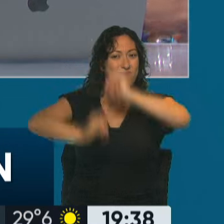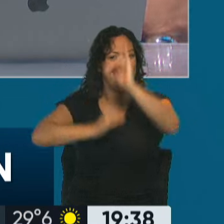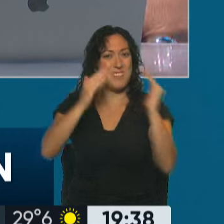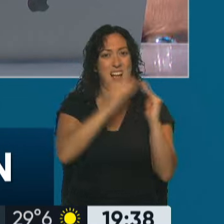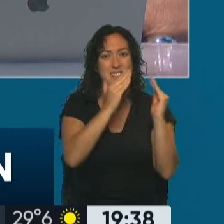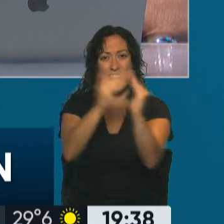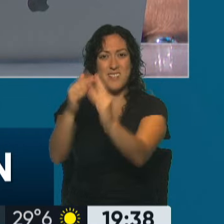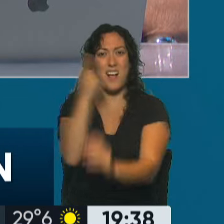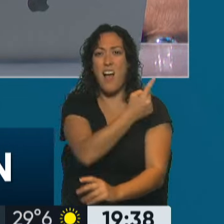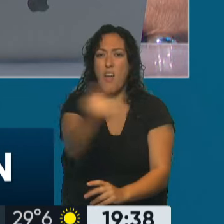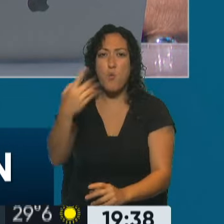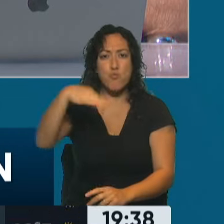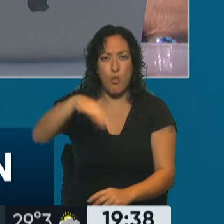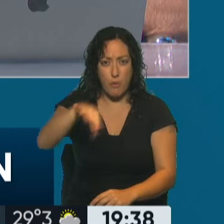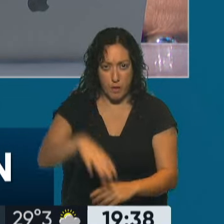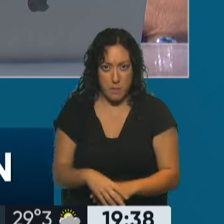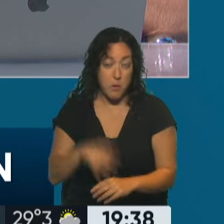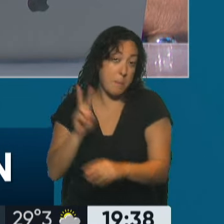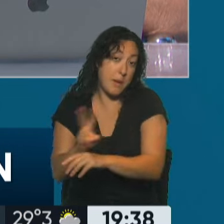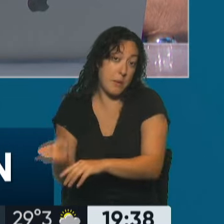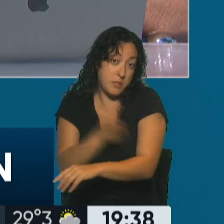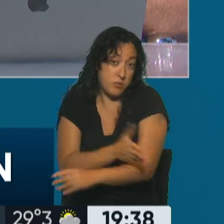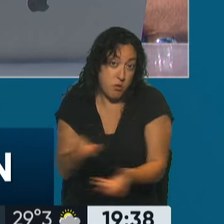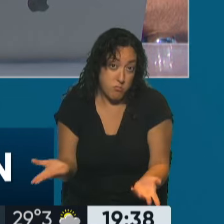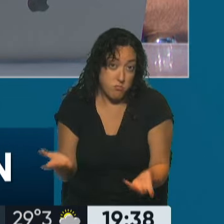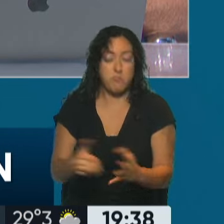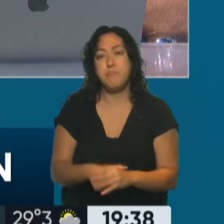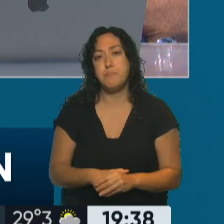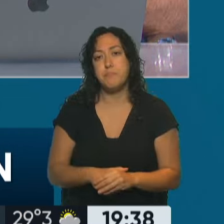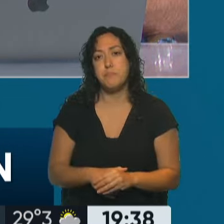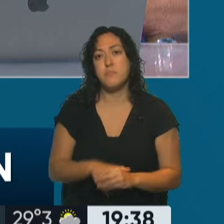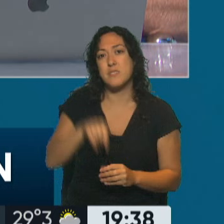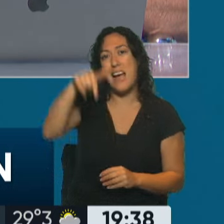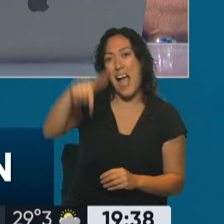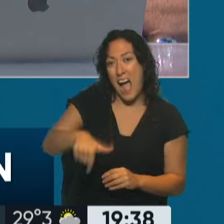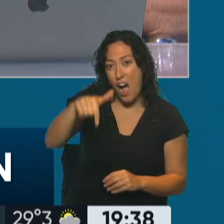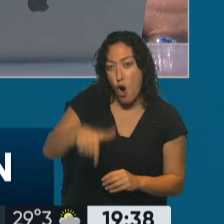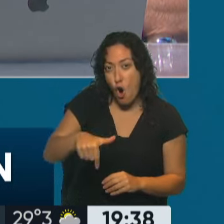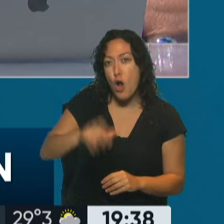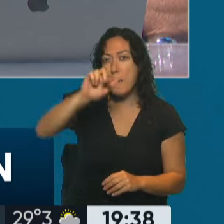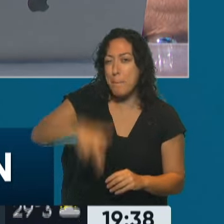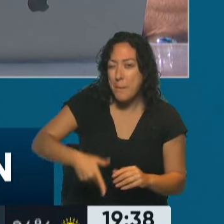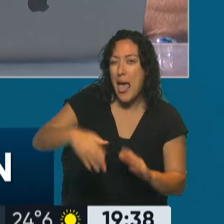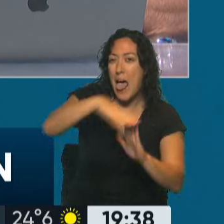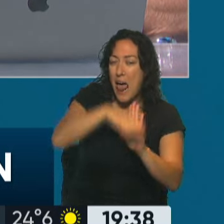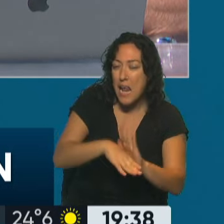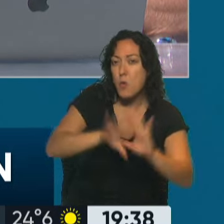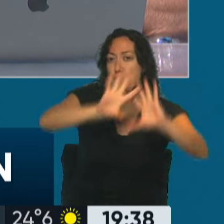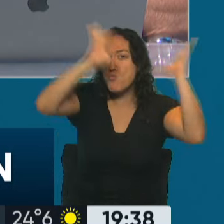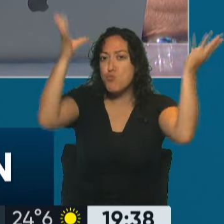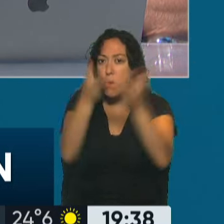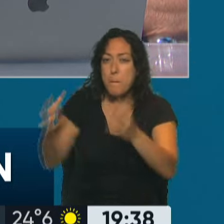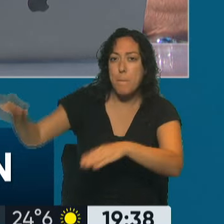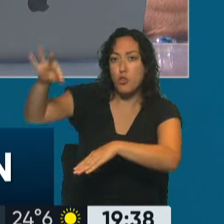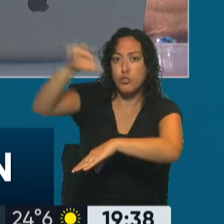hogares Pero últimamente existe una un programa mundial del mosquito